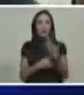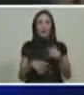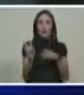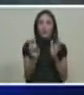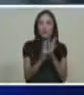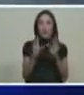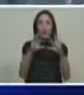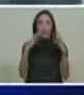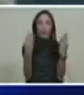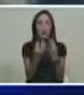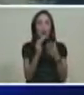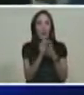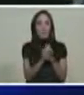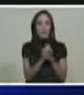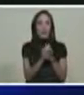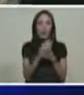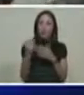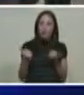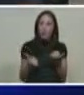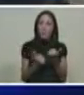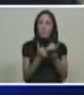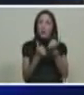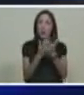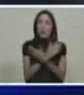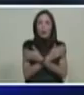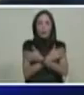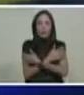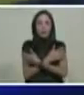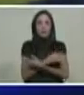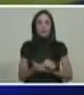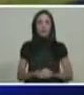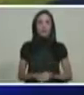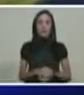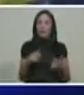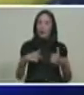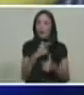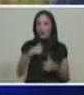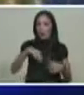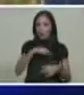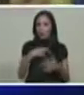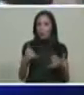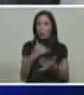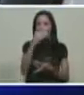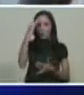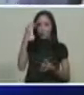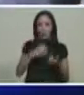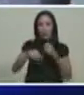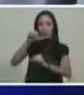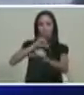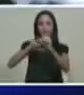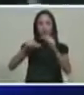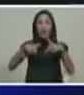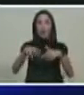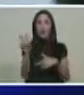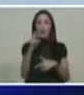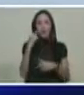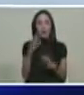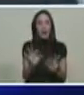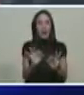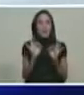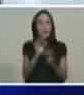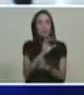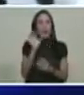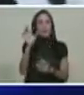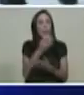sus familiares para recibir el calor humano que nosotros sabemos transmitir como venezolanos Venezuela es un país especial